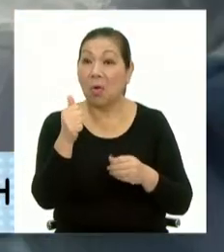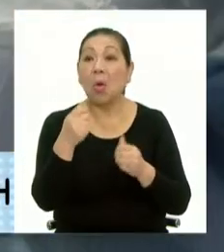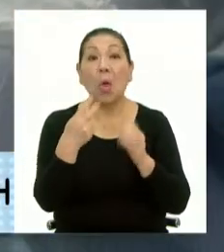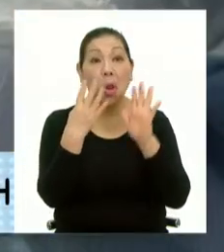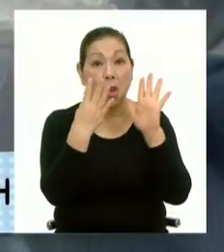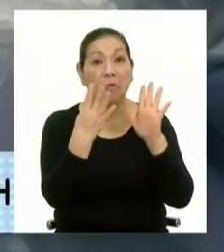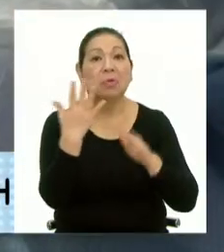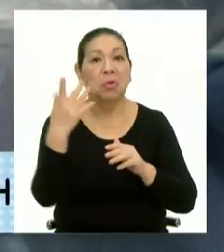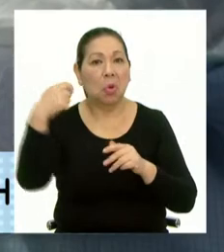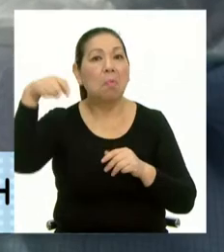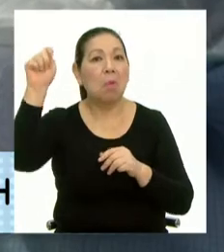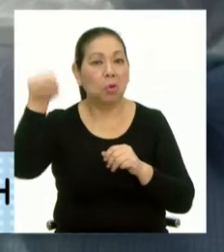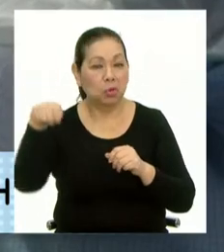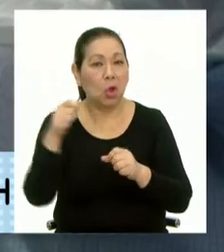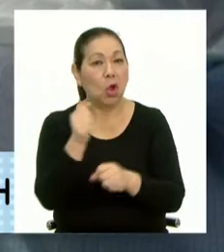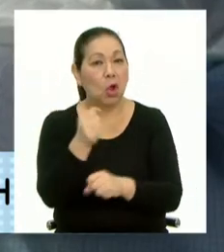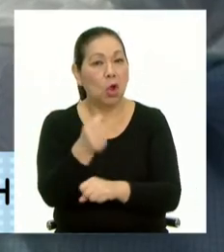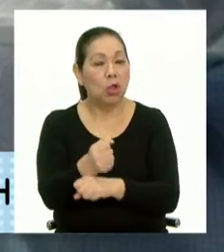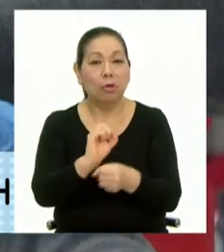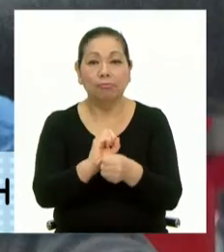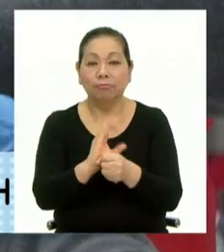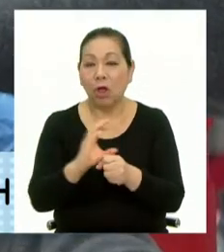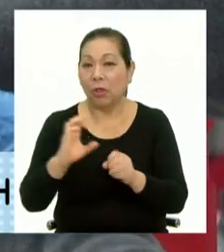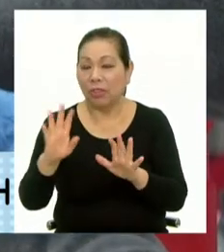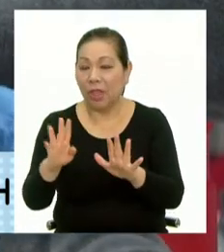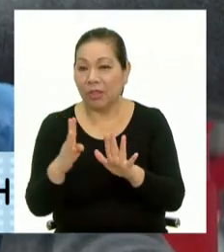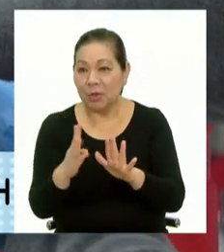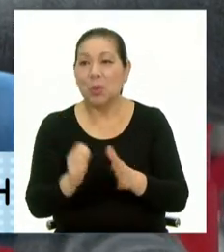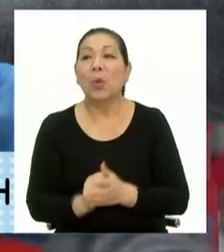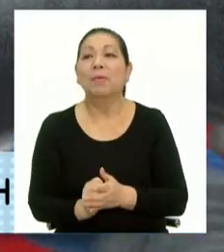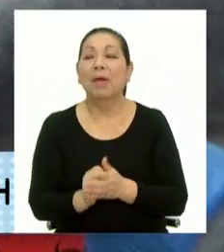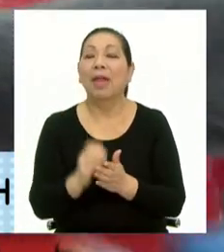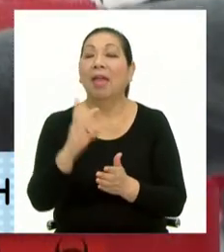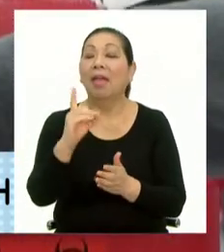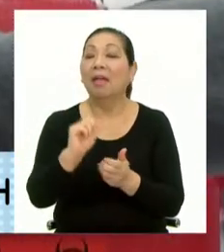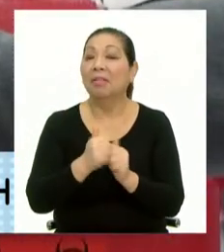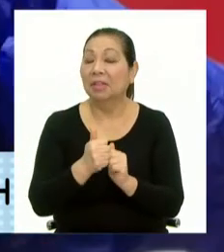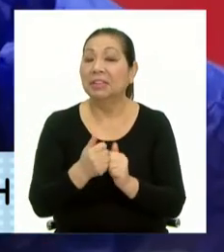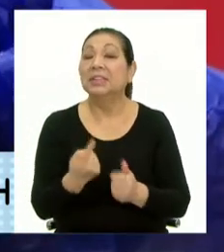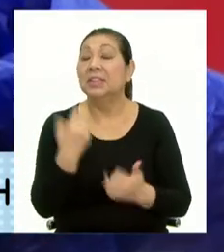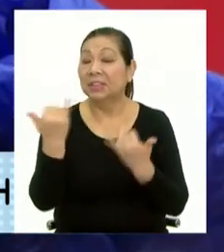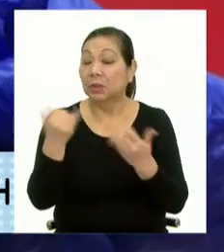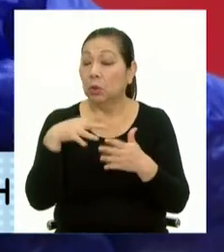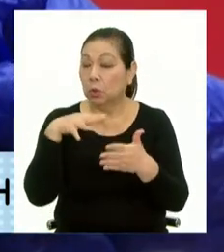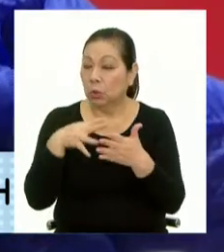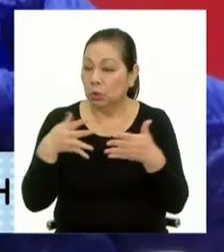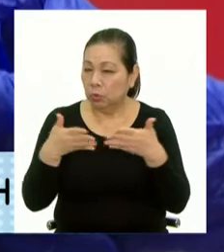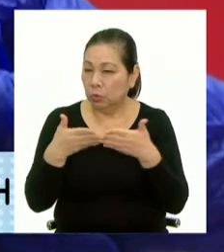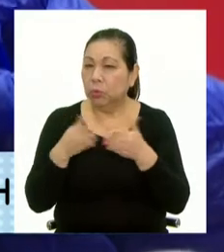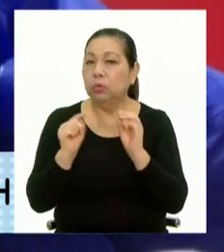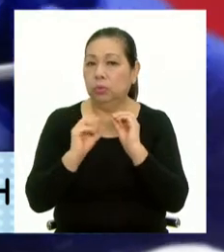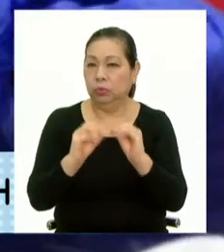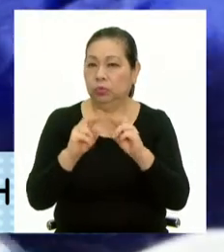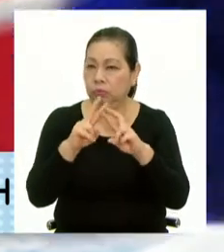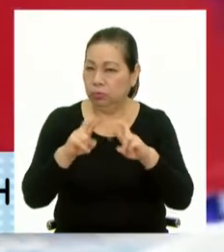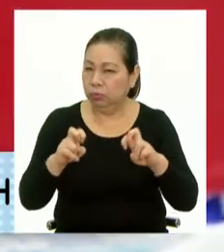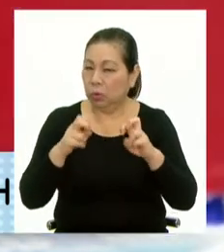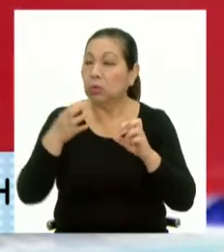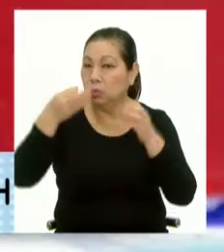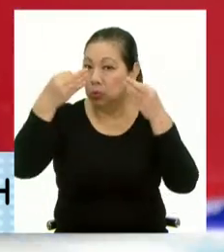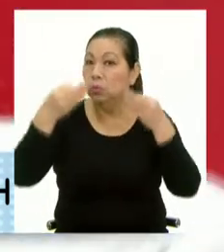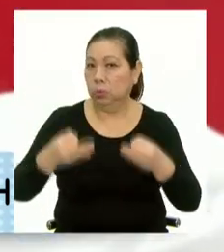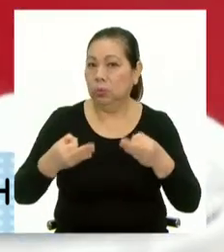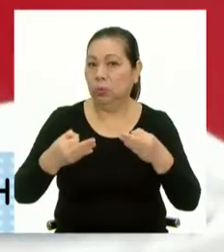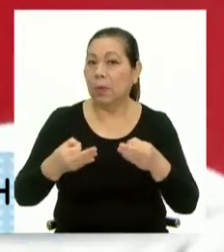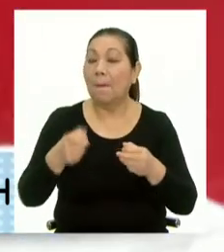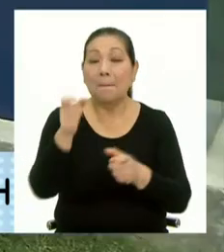del 95% contra la COVID-19 y su variante Delta. Estudios recientes demostraron que el fármaco es seguro y